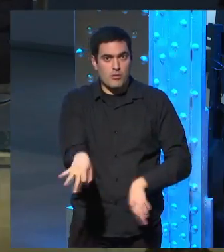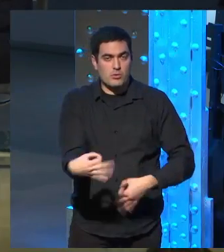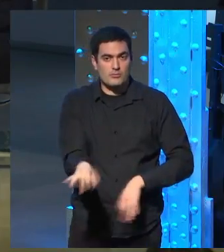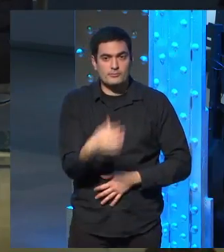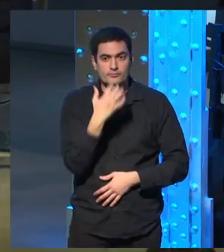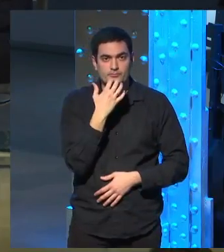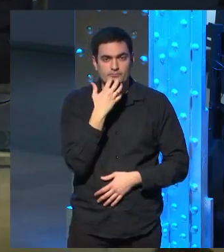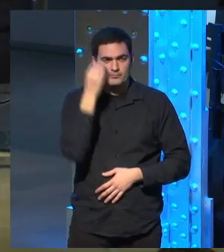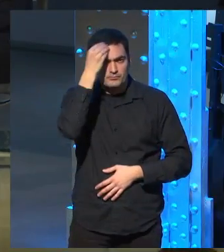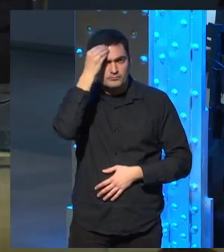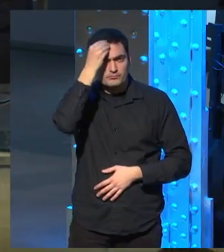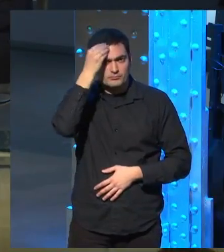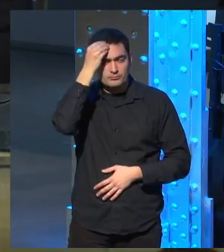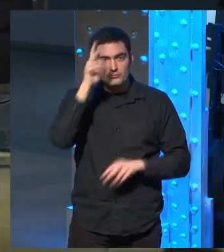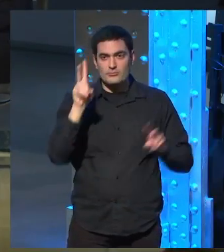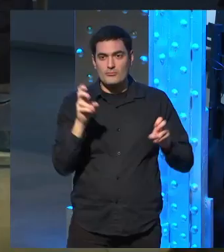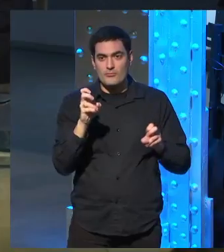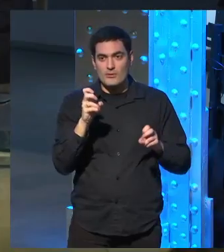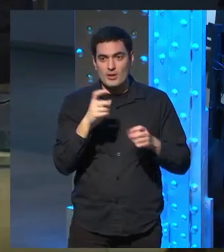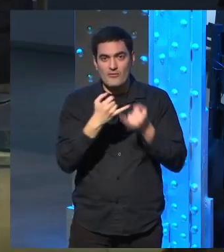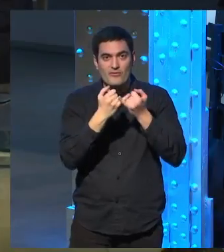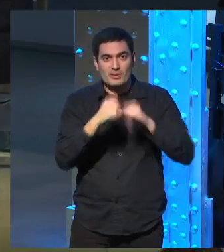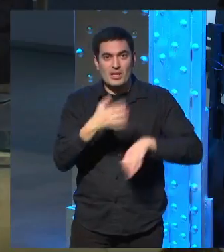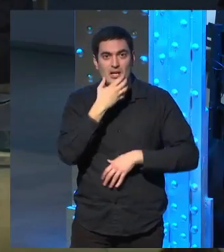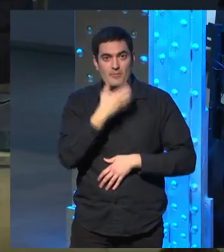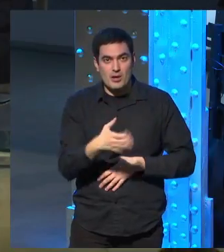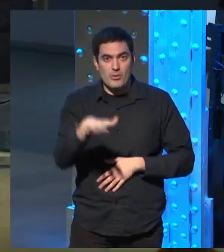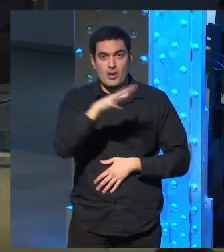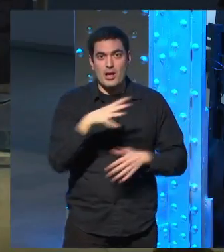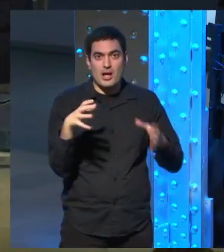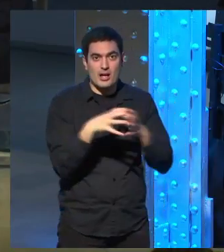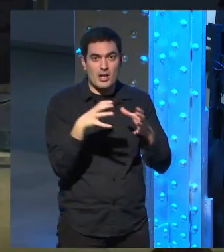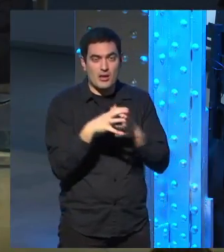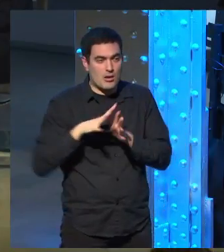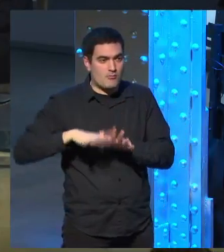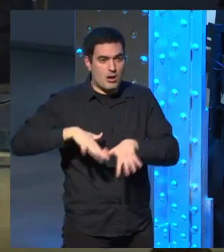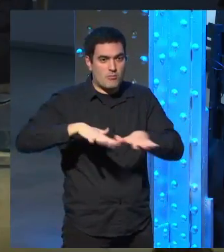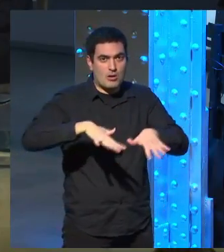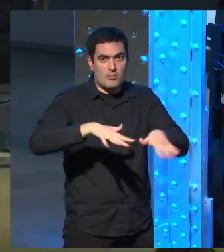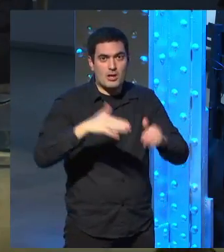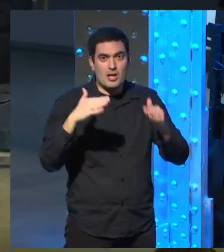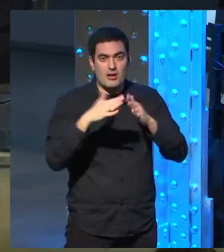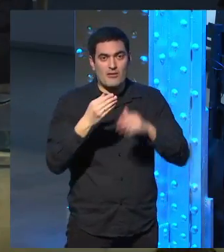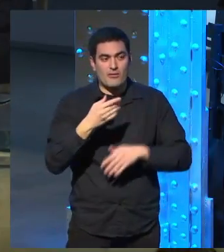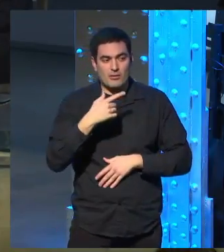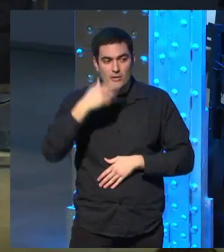ejemplo, en la fiesta de Reyes Magos de Granada, ¿no? En casa de la familia Lorca,